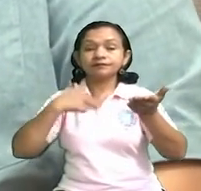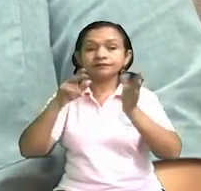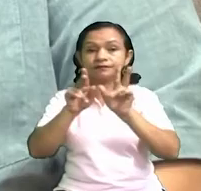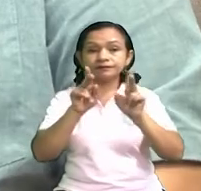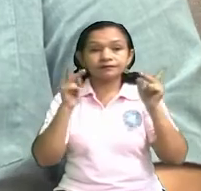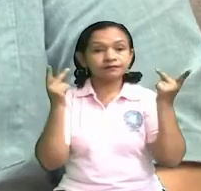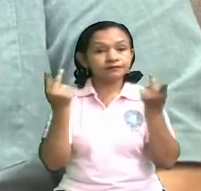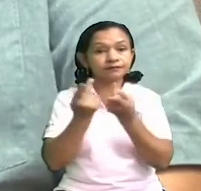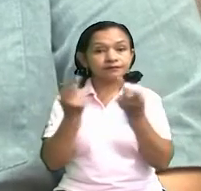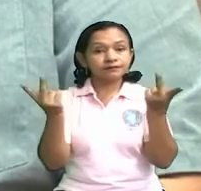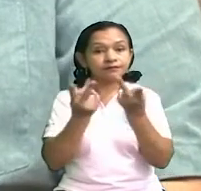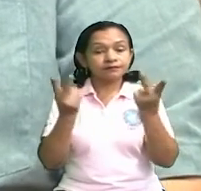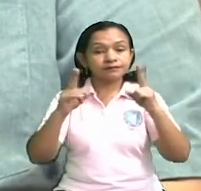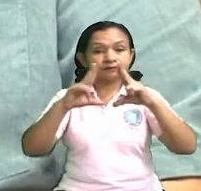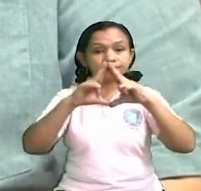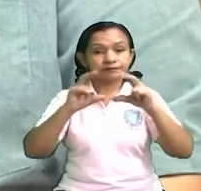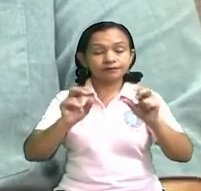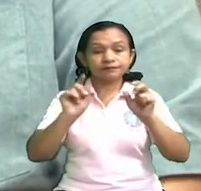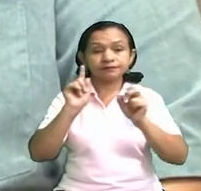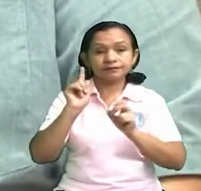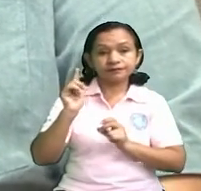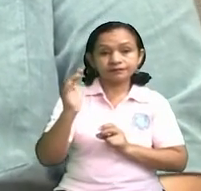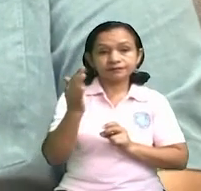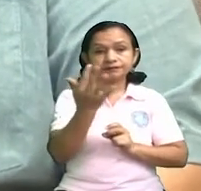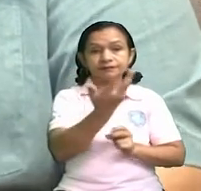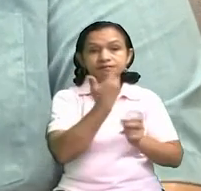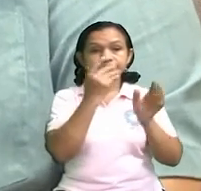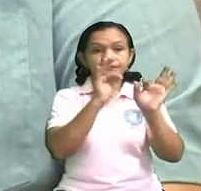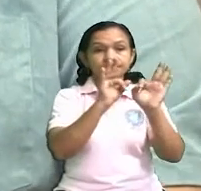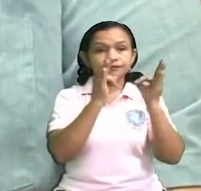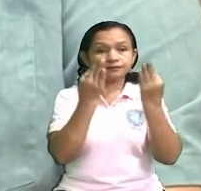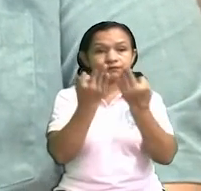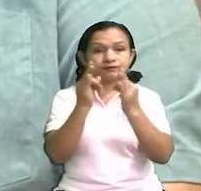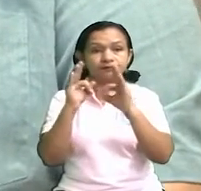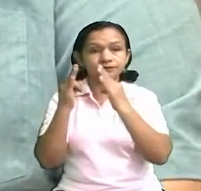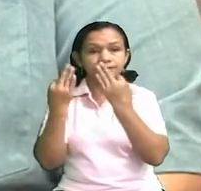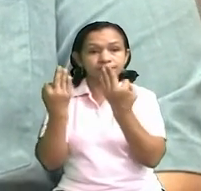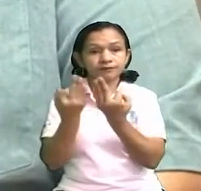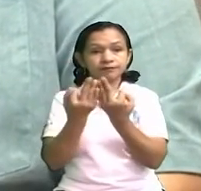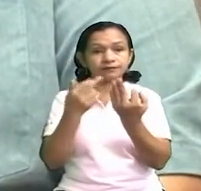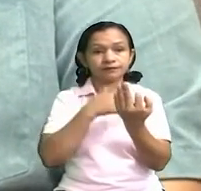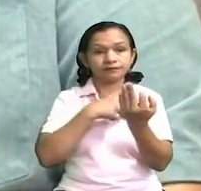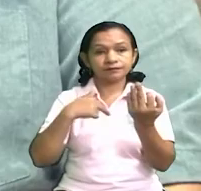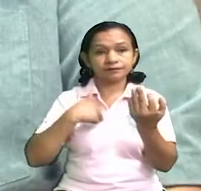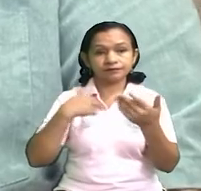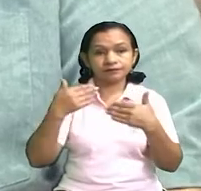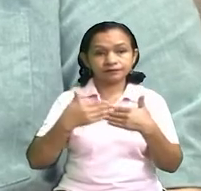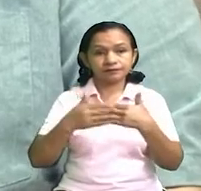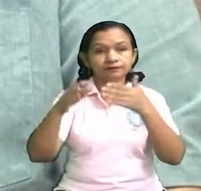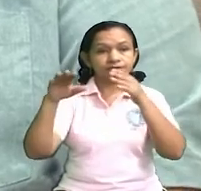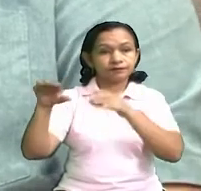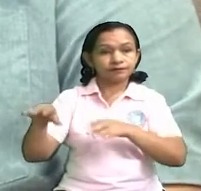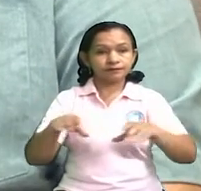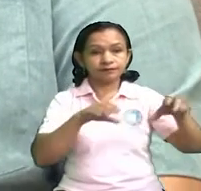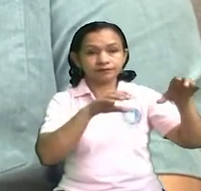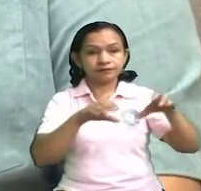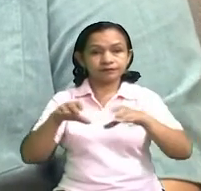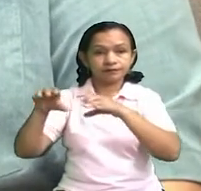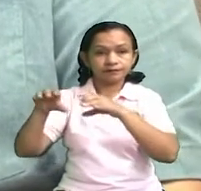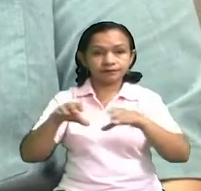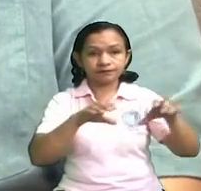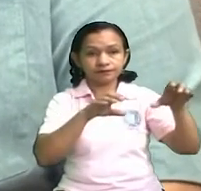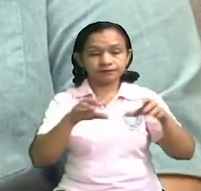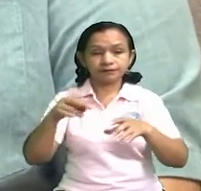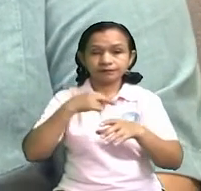pueblo nicaragüense y a las familias de otras nacionalidades, por supuesto, porque hay actividades que tienen que ver